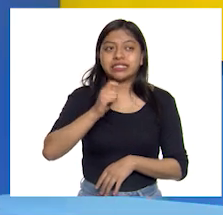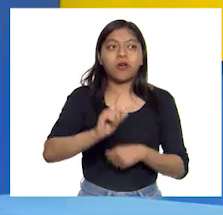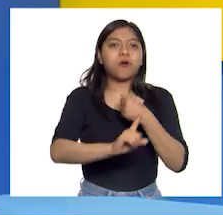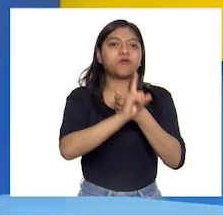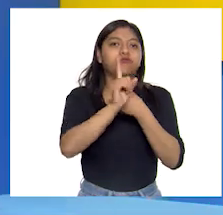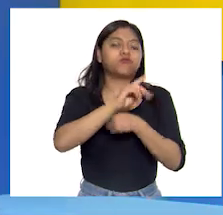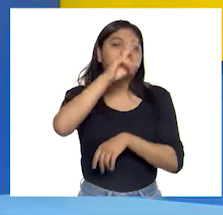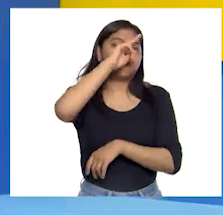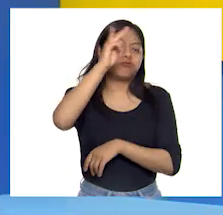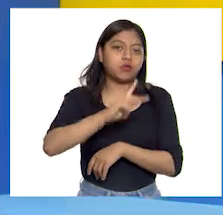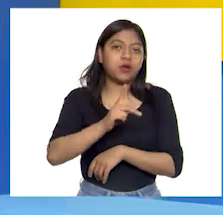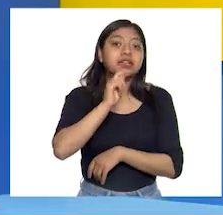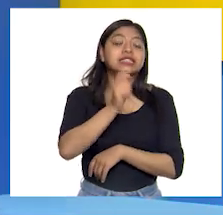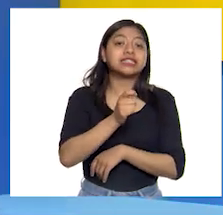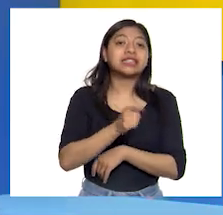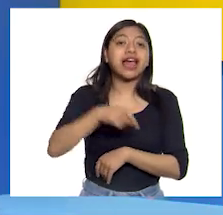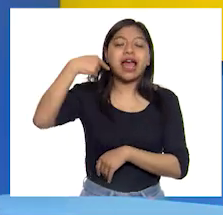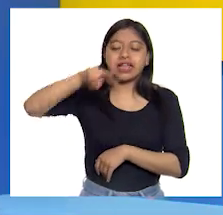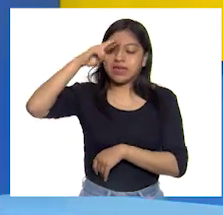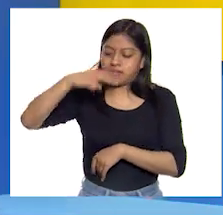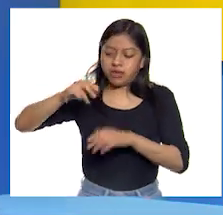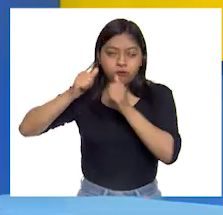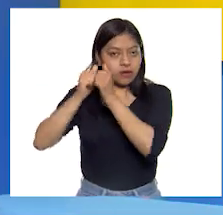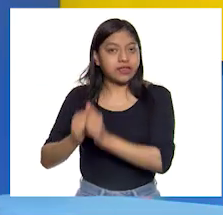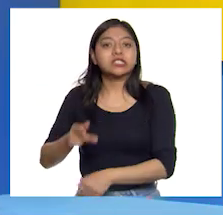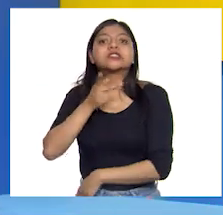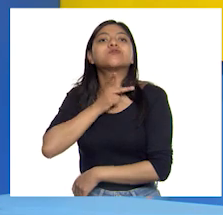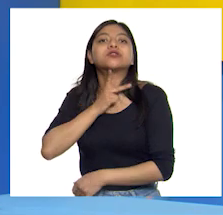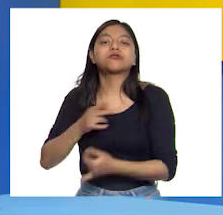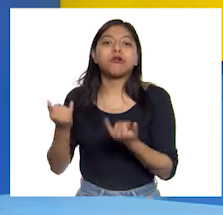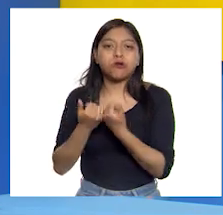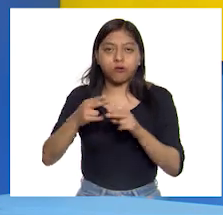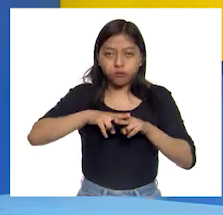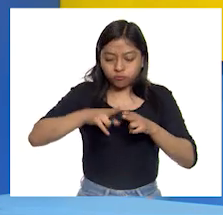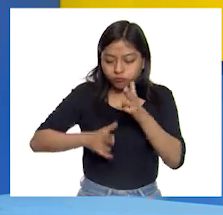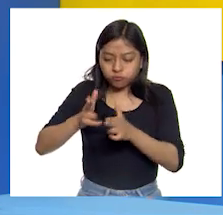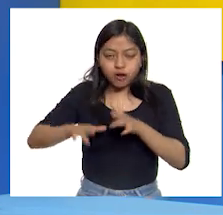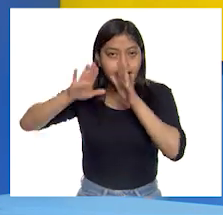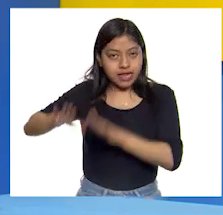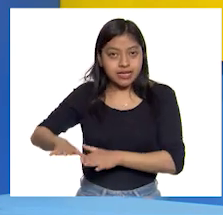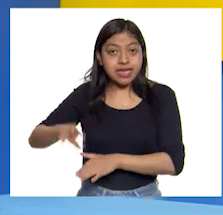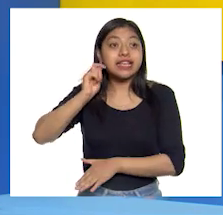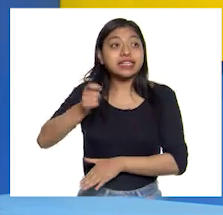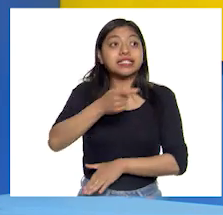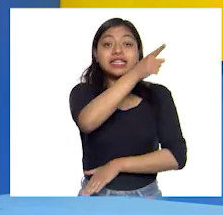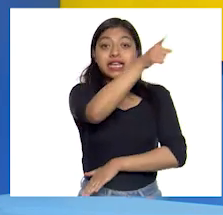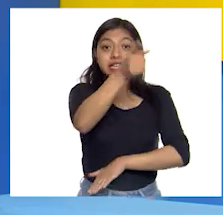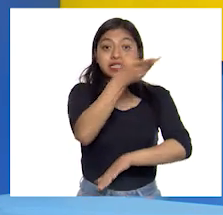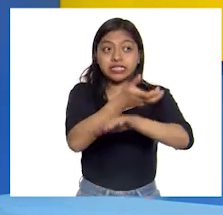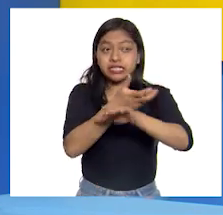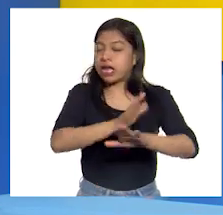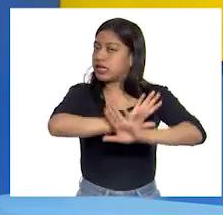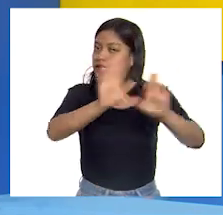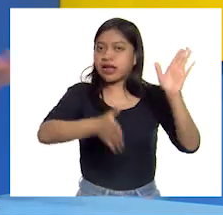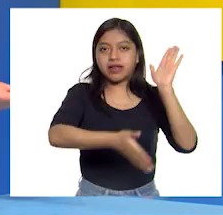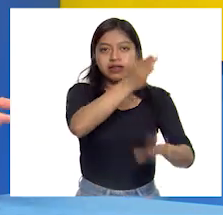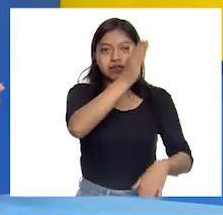cuando la nacionalización del petróleo y los ferrocarriles mexicanos desplazó a las empresas petroleras y ferrocarrileras